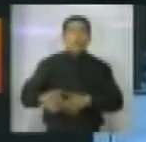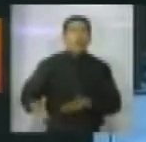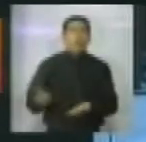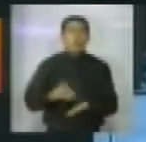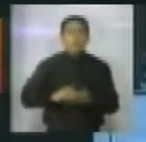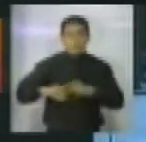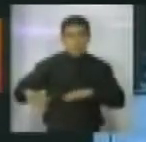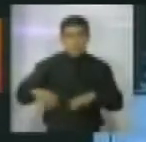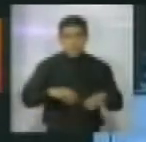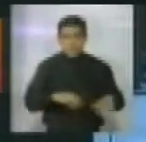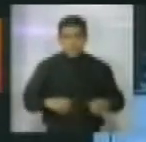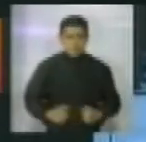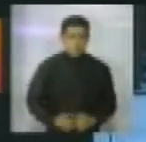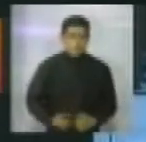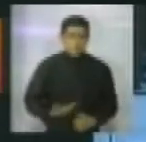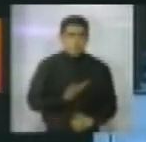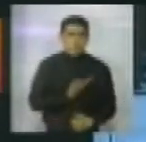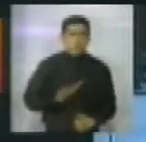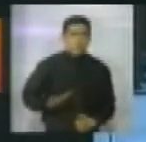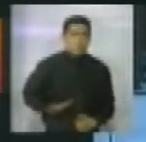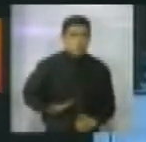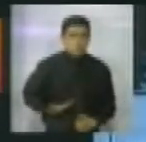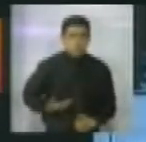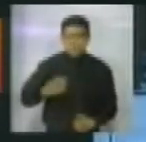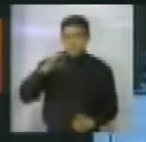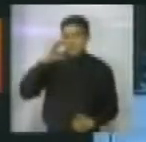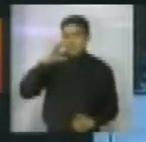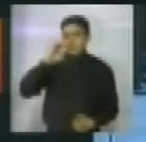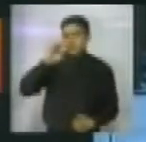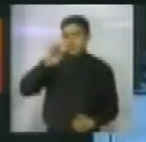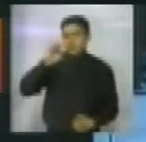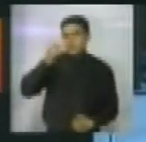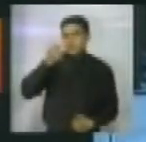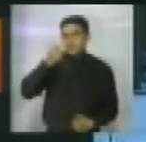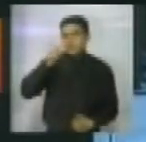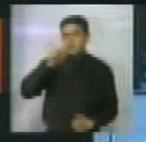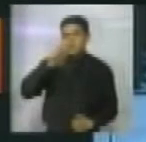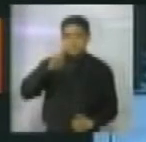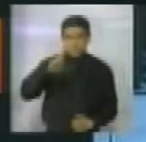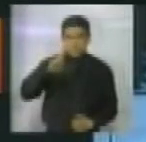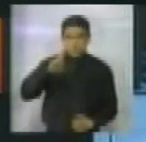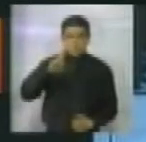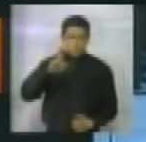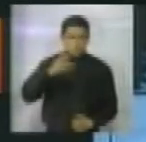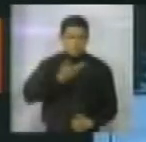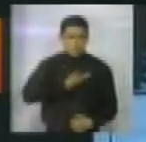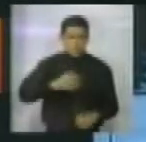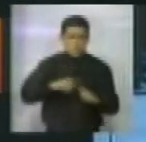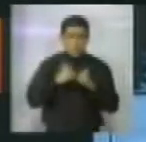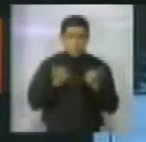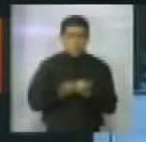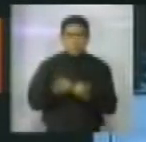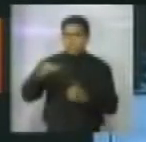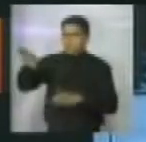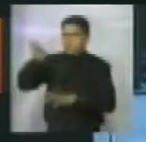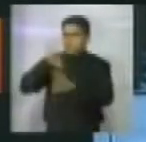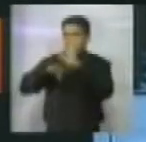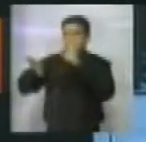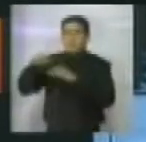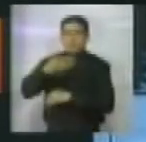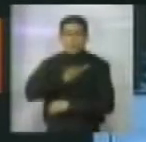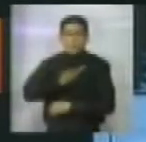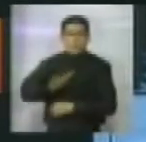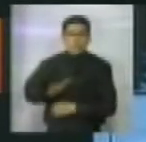actividades. Y fue precisamente el presidente del Parlamento, César Litardo, quien recibió a varios representantes del Ejecutivo, entre ellos